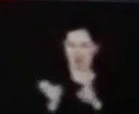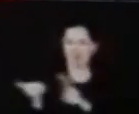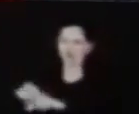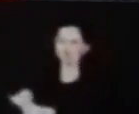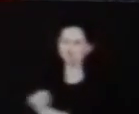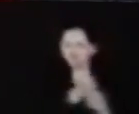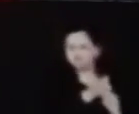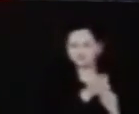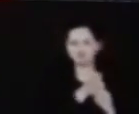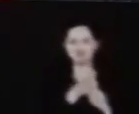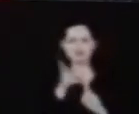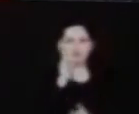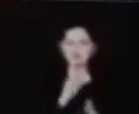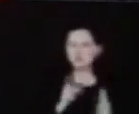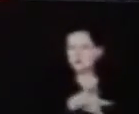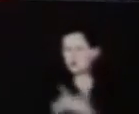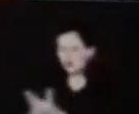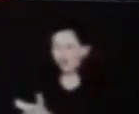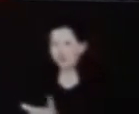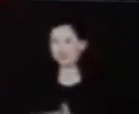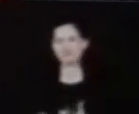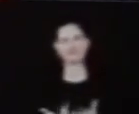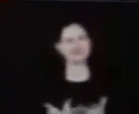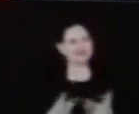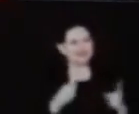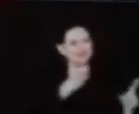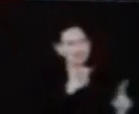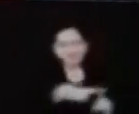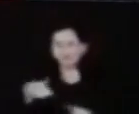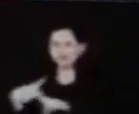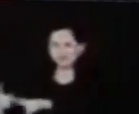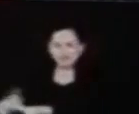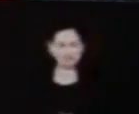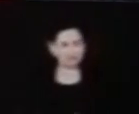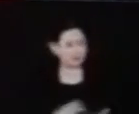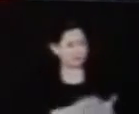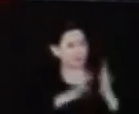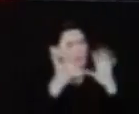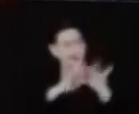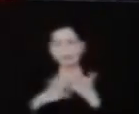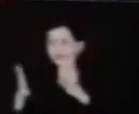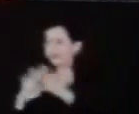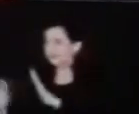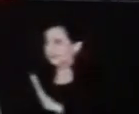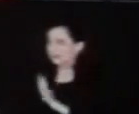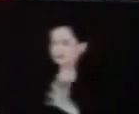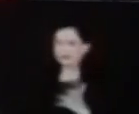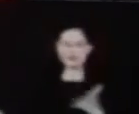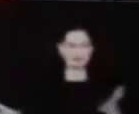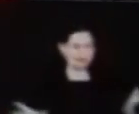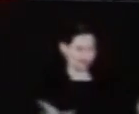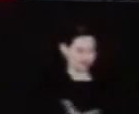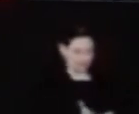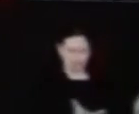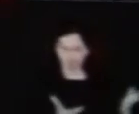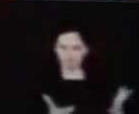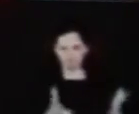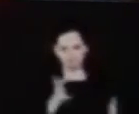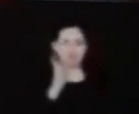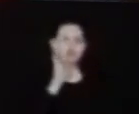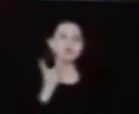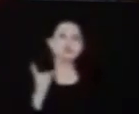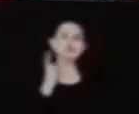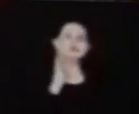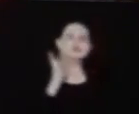secuestros, feminicidios y otros crímenes, estoy solicitando al Congreso